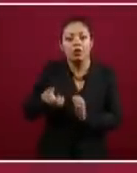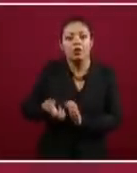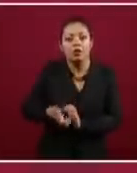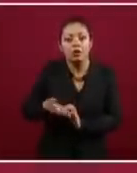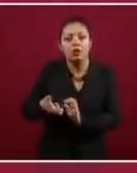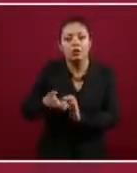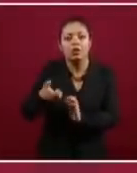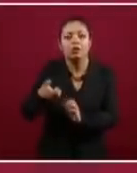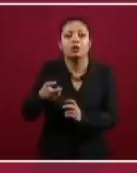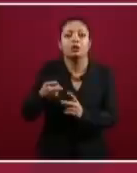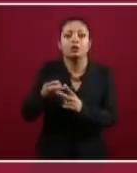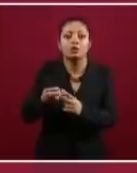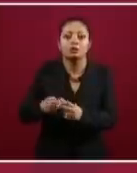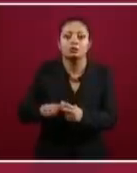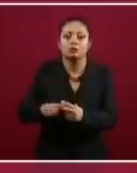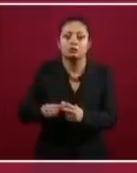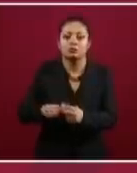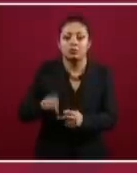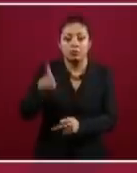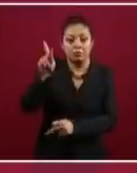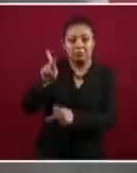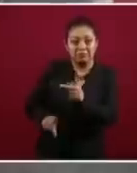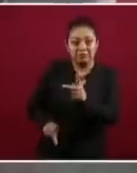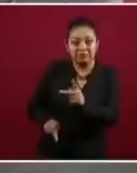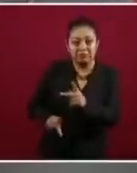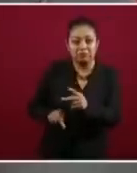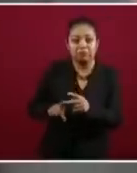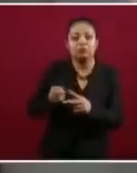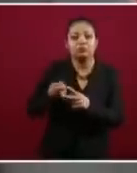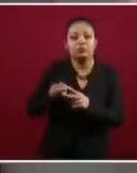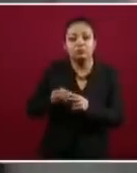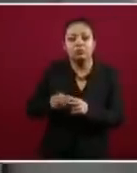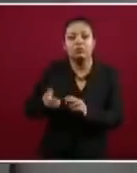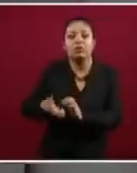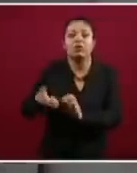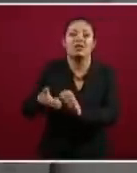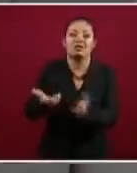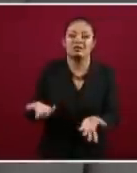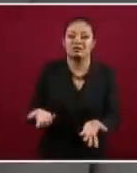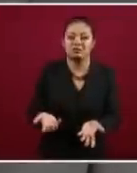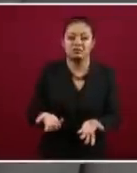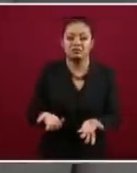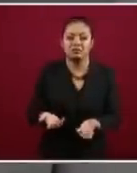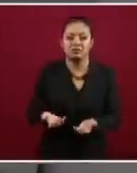el dejar obras a medias. Nosotros heredamos